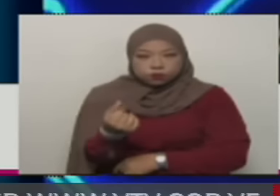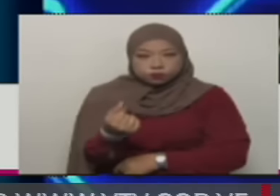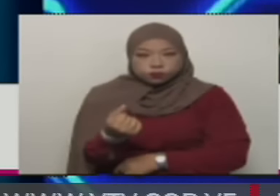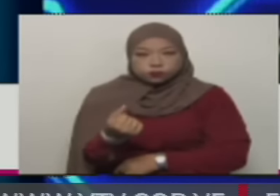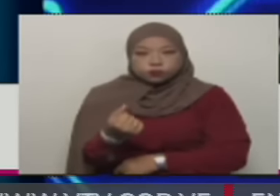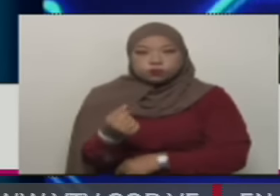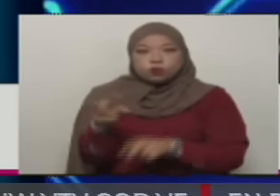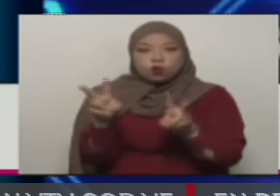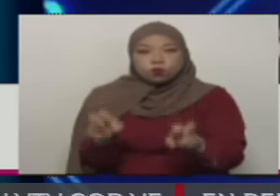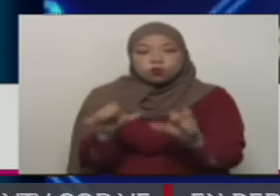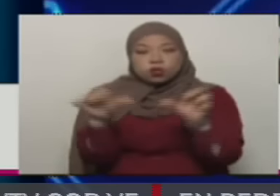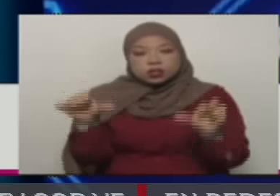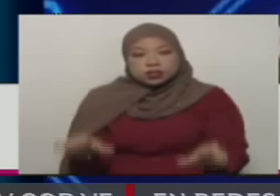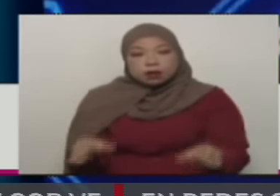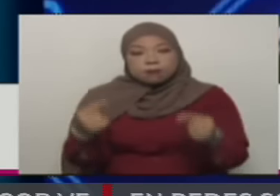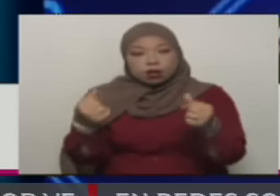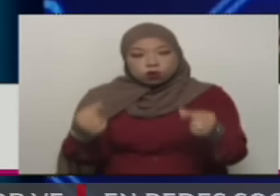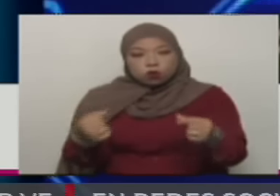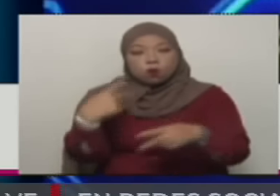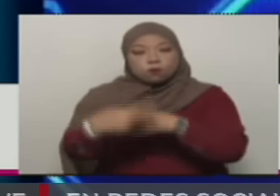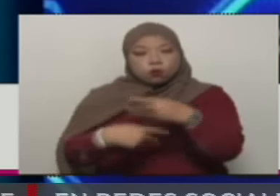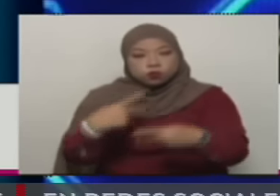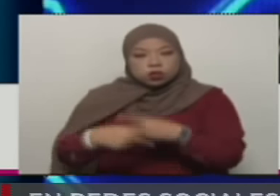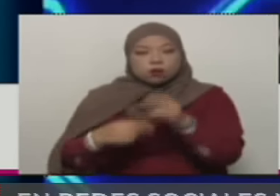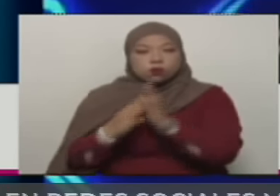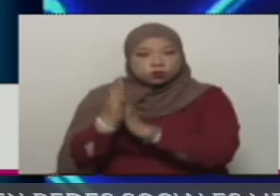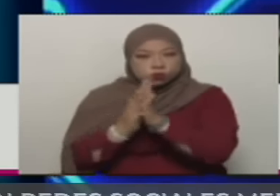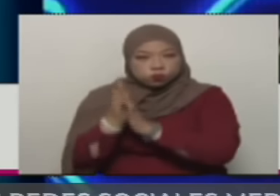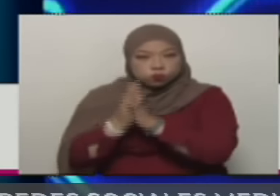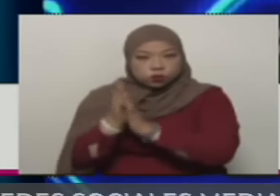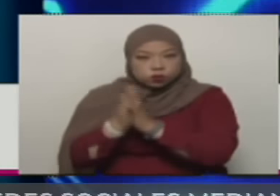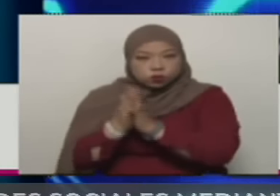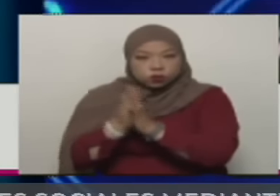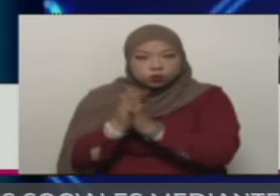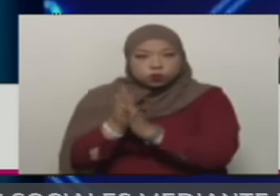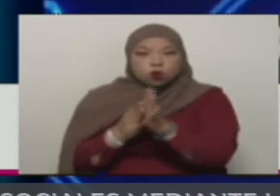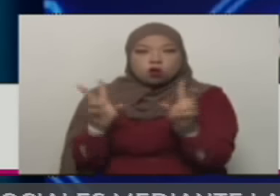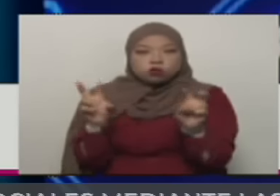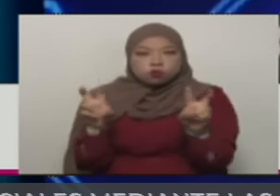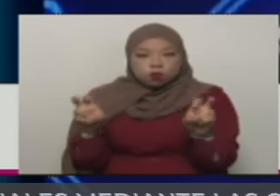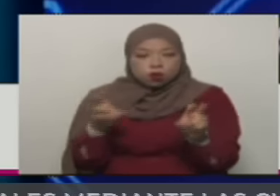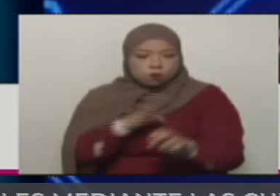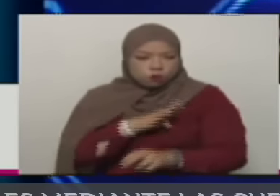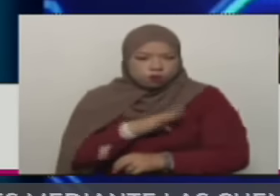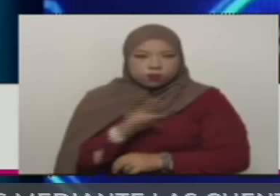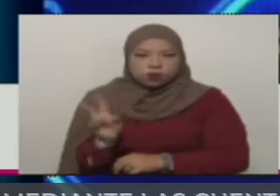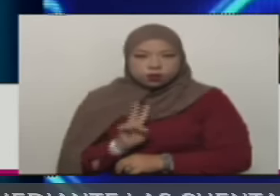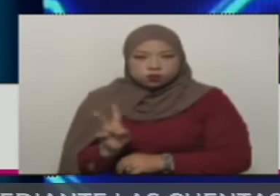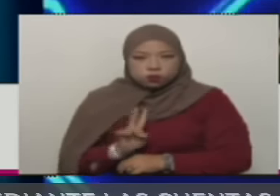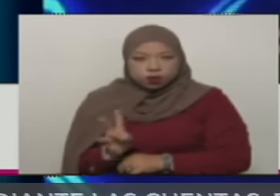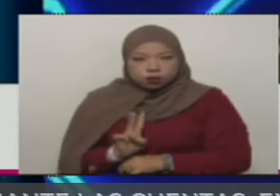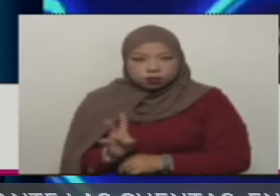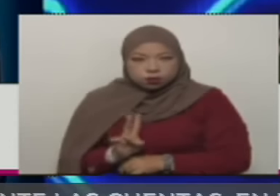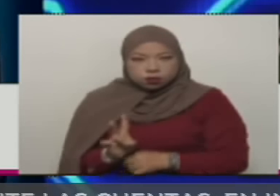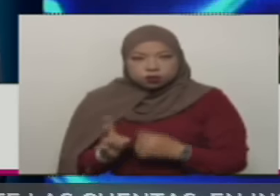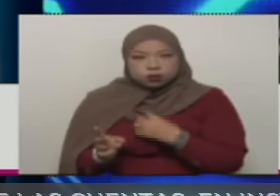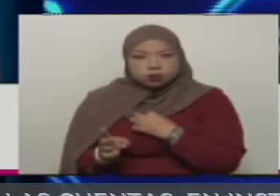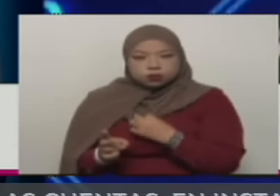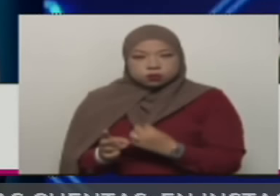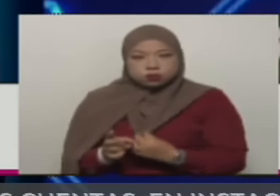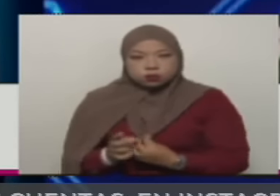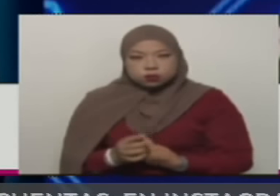construyendo un nuevo modelo económico, productivo, endógeno, venezolano, con sus propios